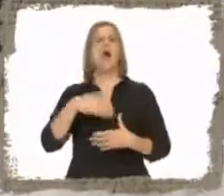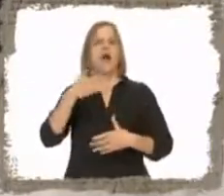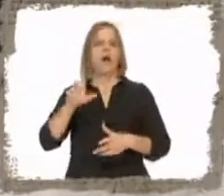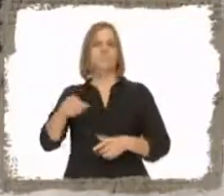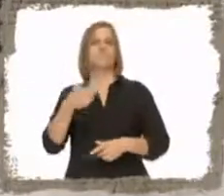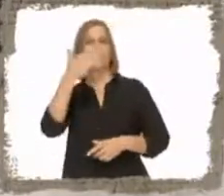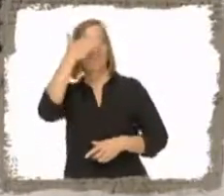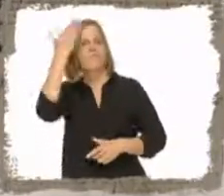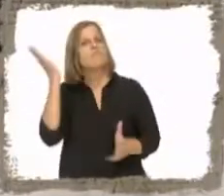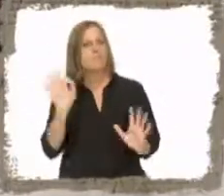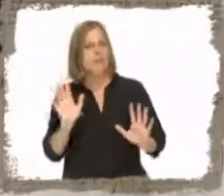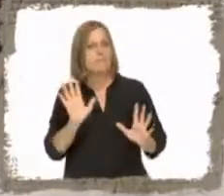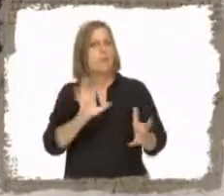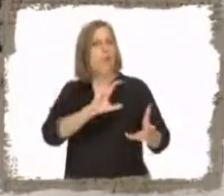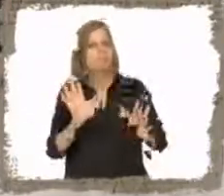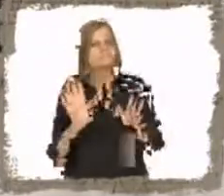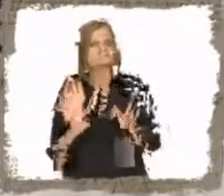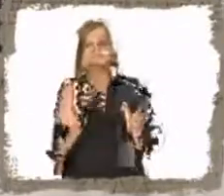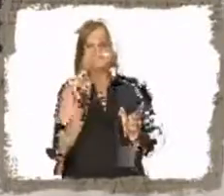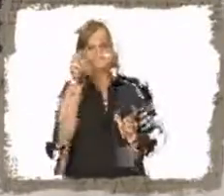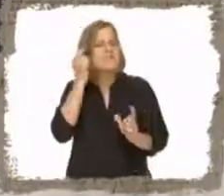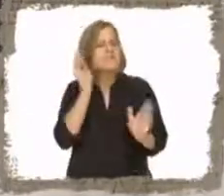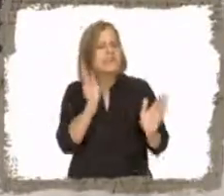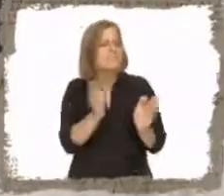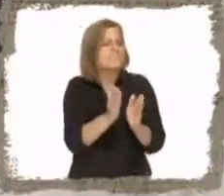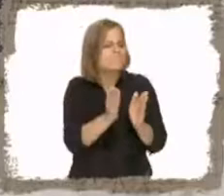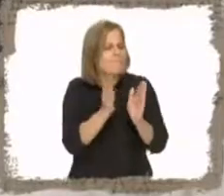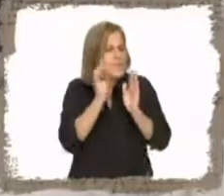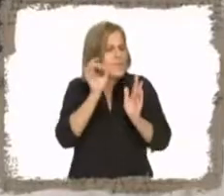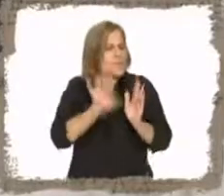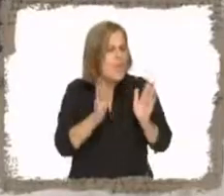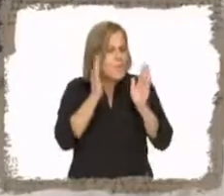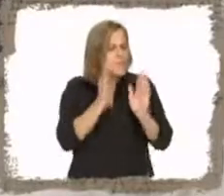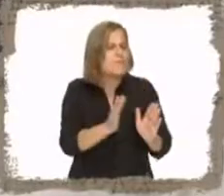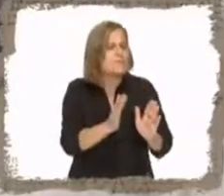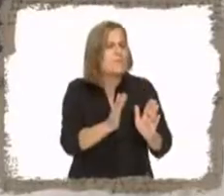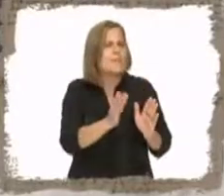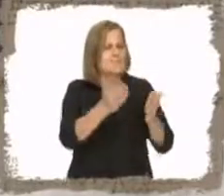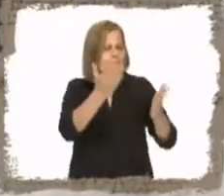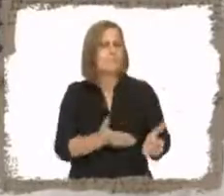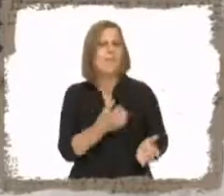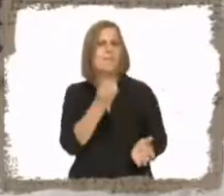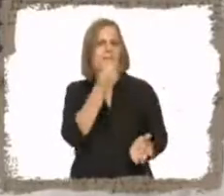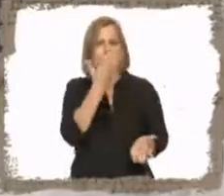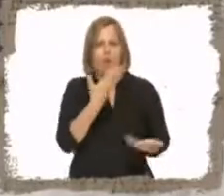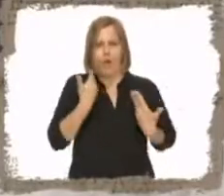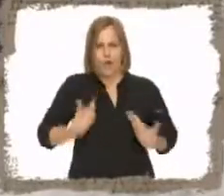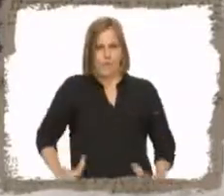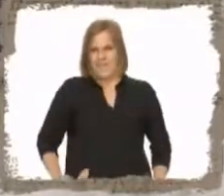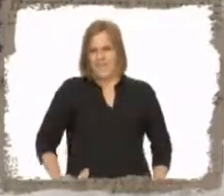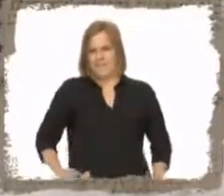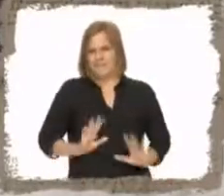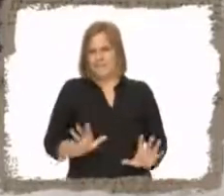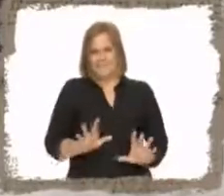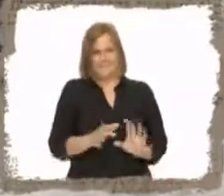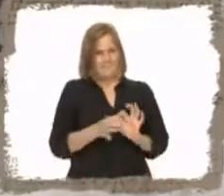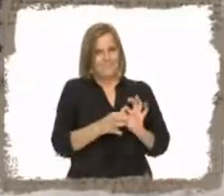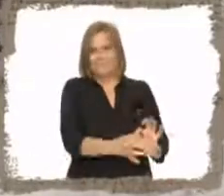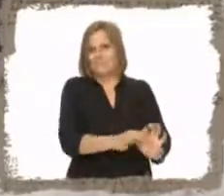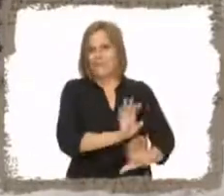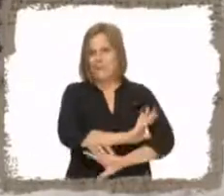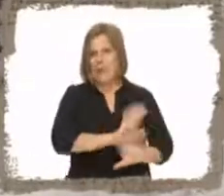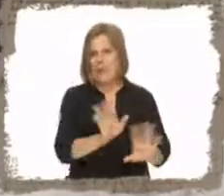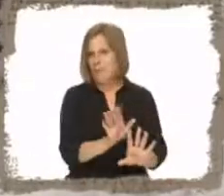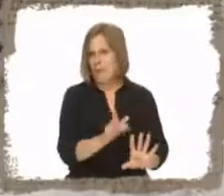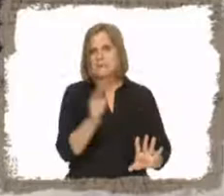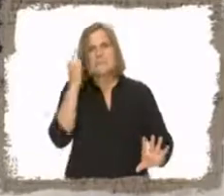tiene una enfermedad. Se lo considera un modelo reduccionista porque está mirando solamente la condición orgánica o biológica del ser